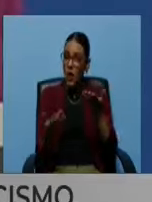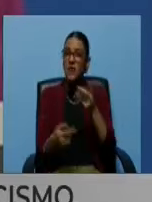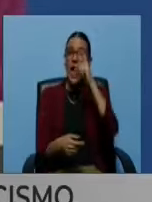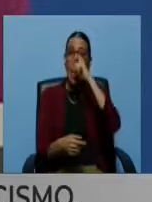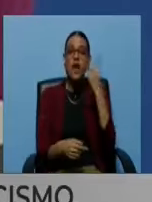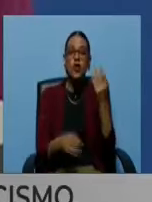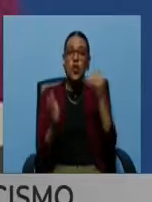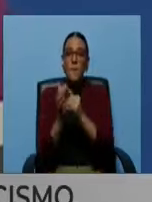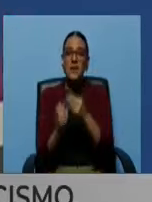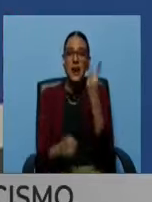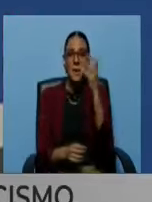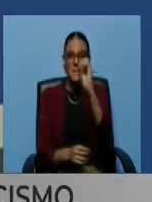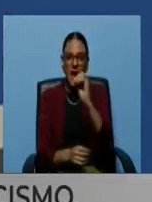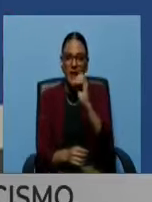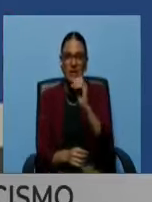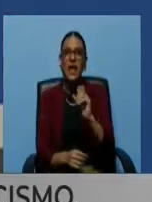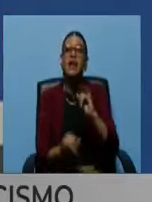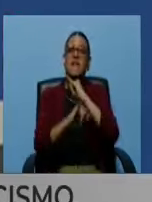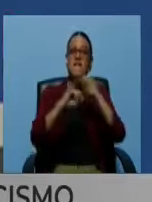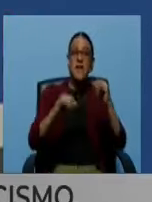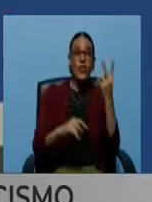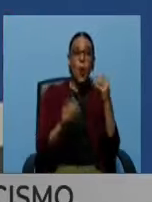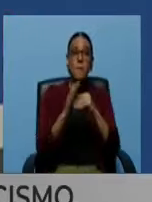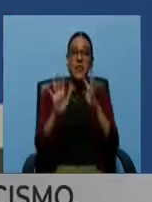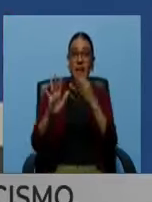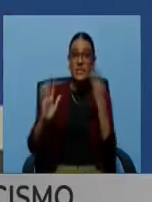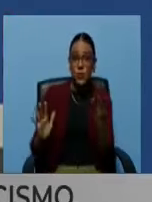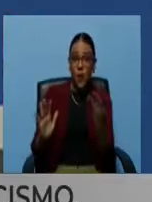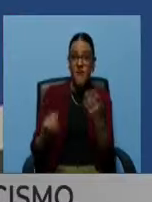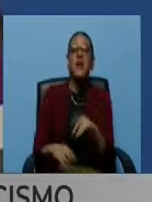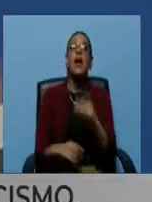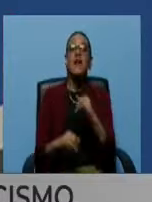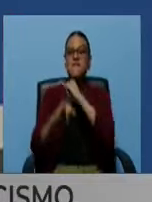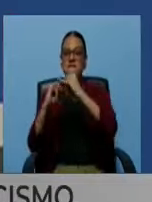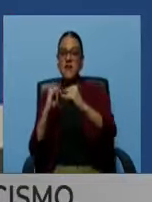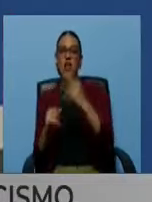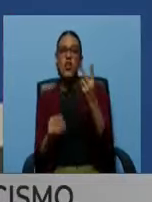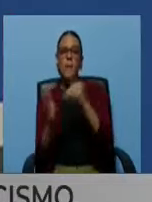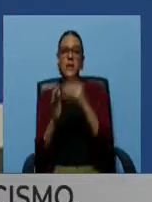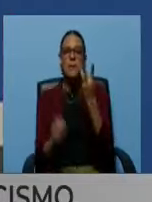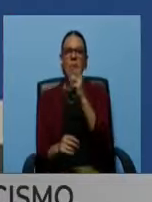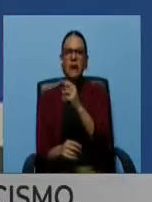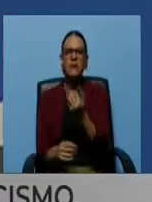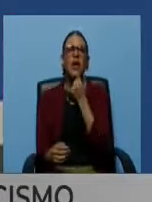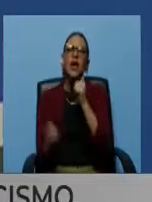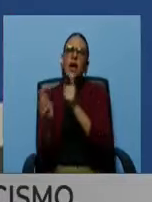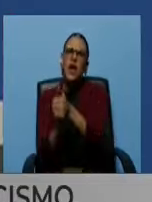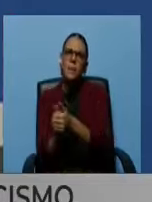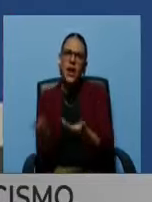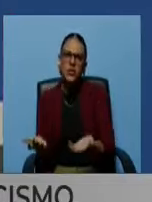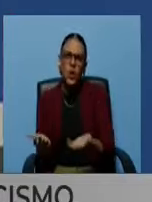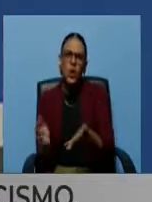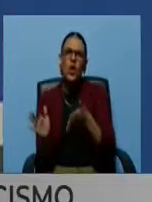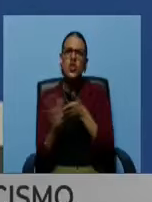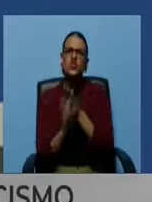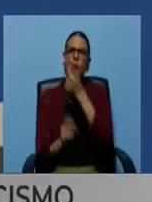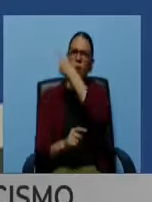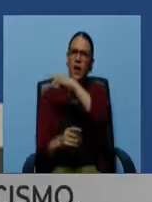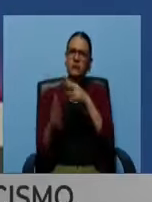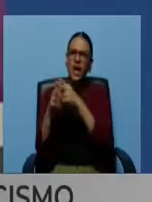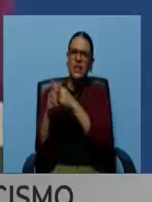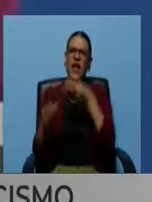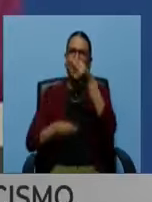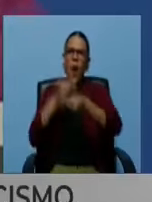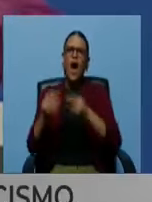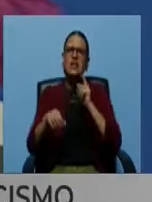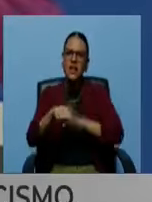2020, finales 2019, año 2020. ¿Qué pasó con el capitalismo durante